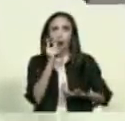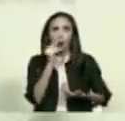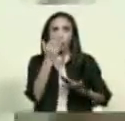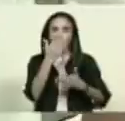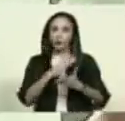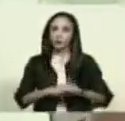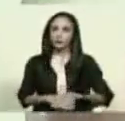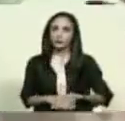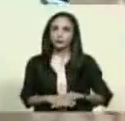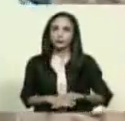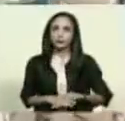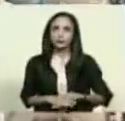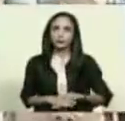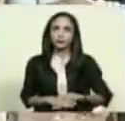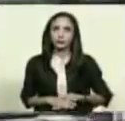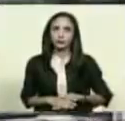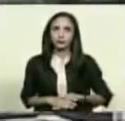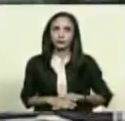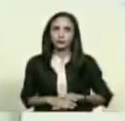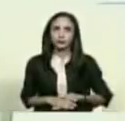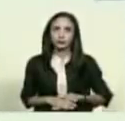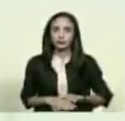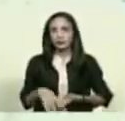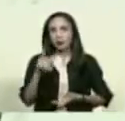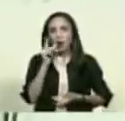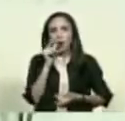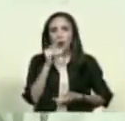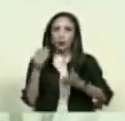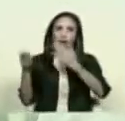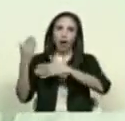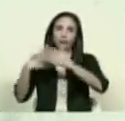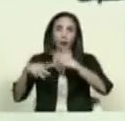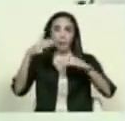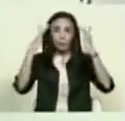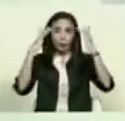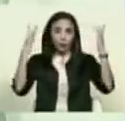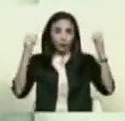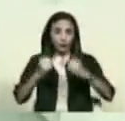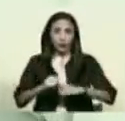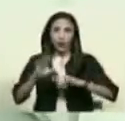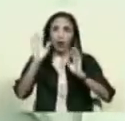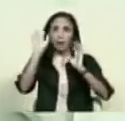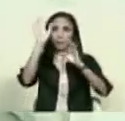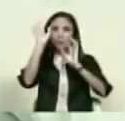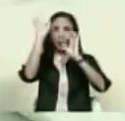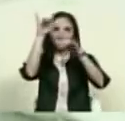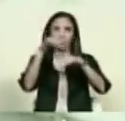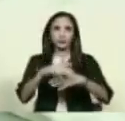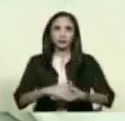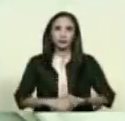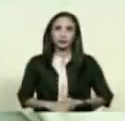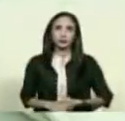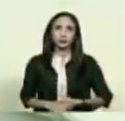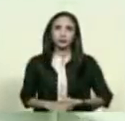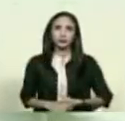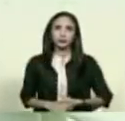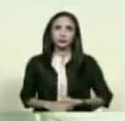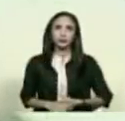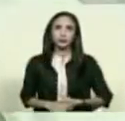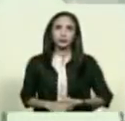den tu aplauso. Gloria del básquet venezolano, Mimú Vargas. Ya hablaste con Mimú, Nico, que te dije. ¿Cuándo hablaron?